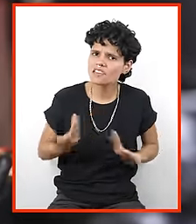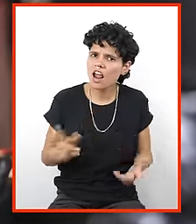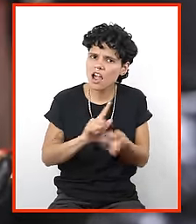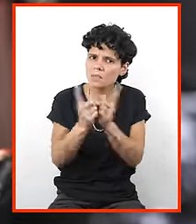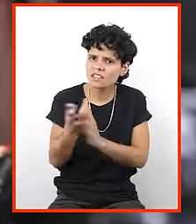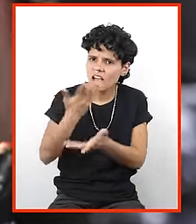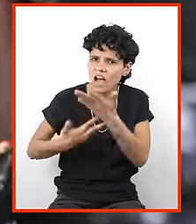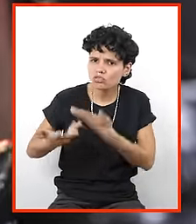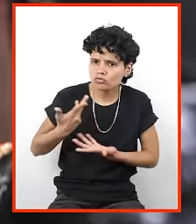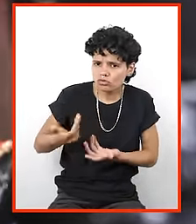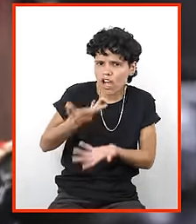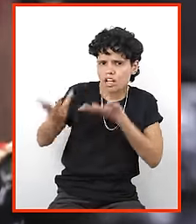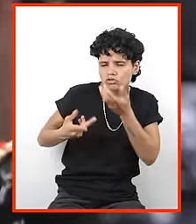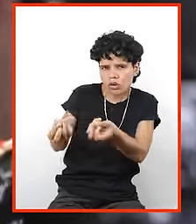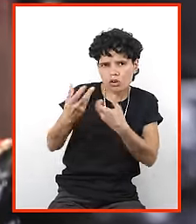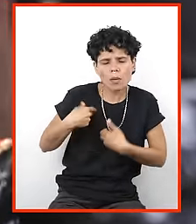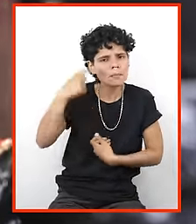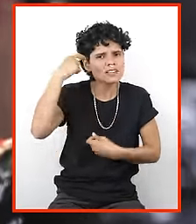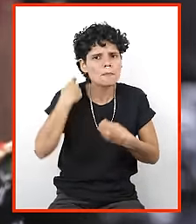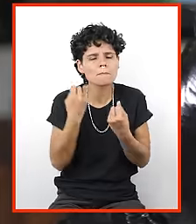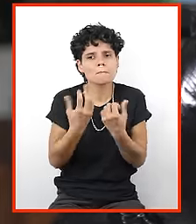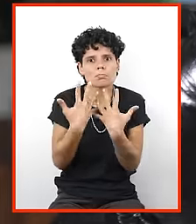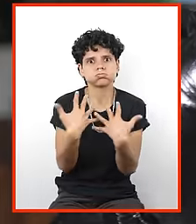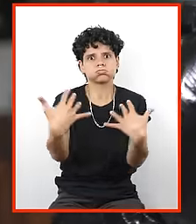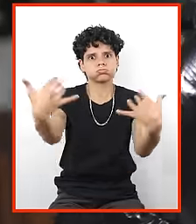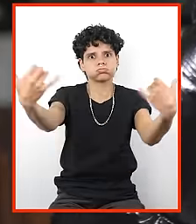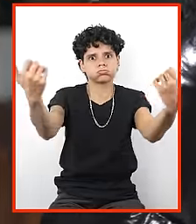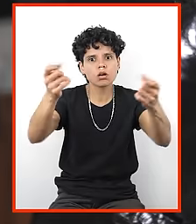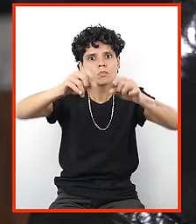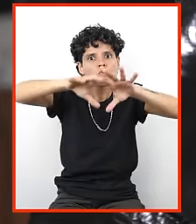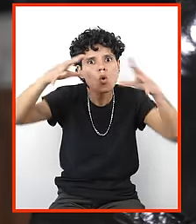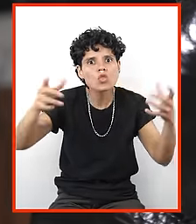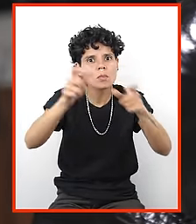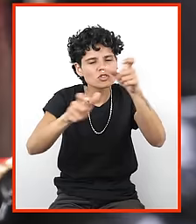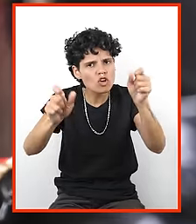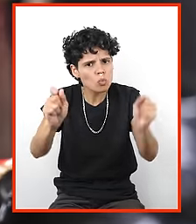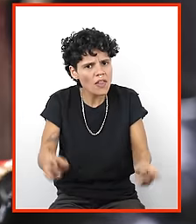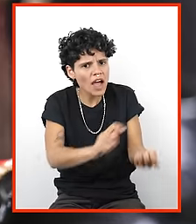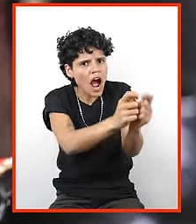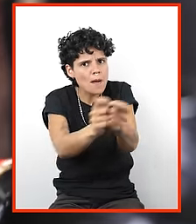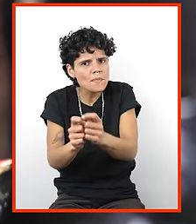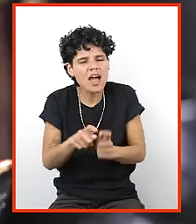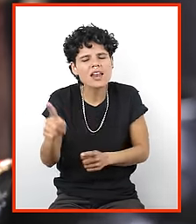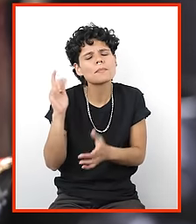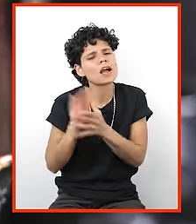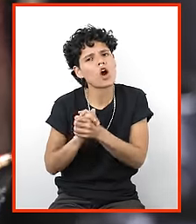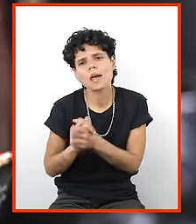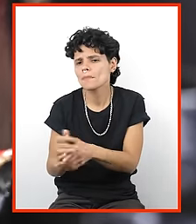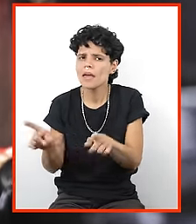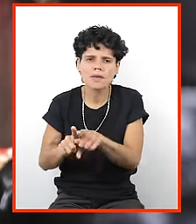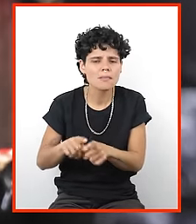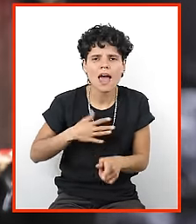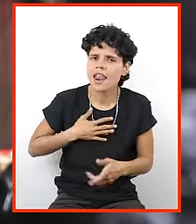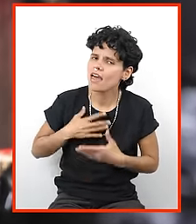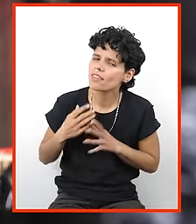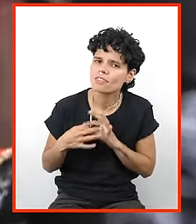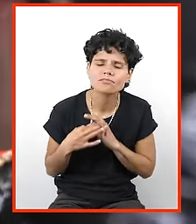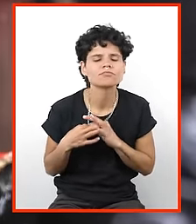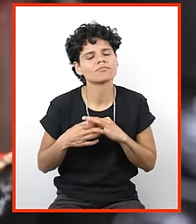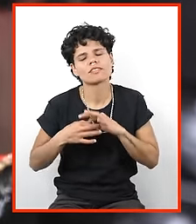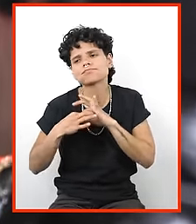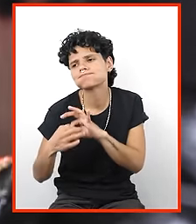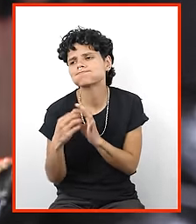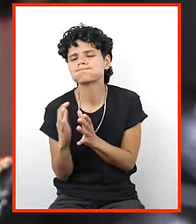masificáis a miles de personas, podía ser algo bacán, tenía una oportunidad muy linda. Y hasta el día de hoy es mi mejor amiga, es mi hermana así del alma.